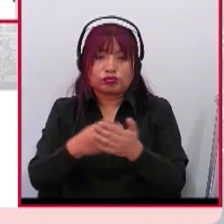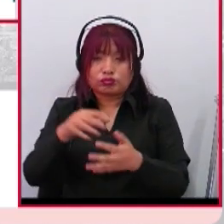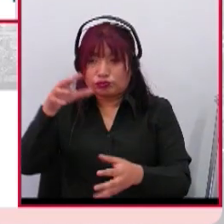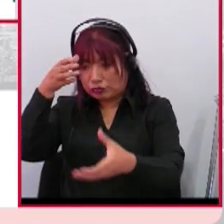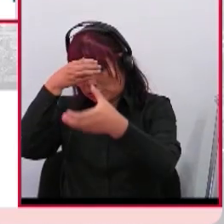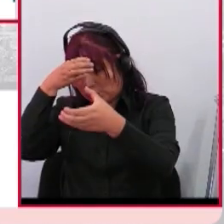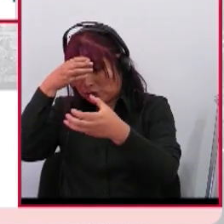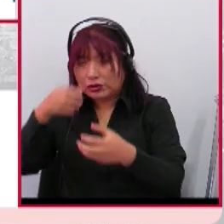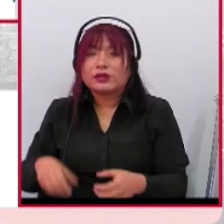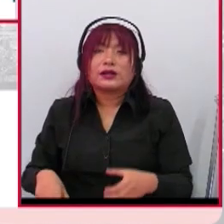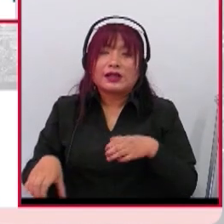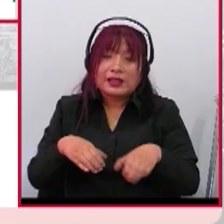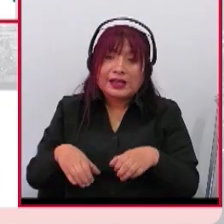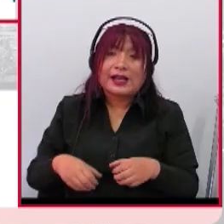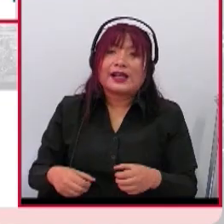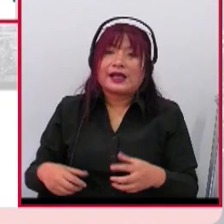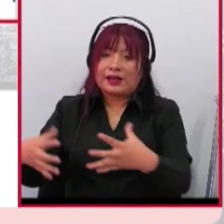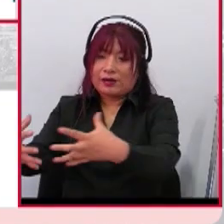Recuperación y grado comercial.